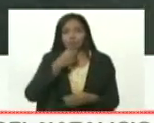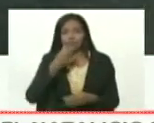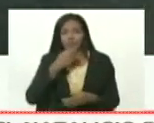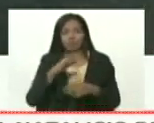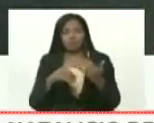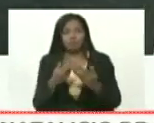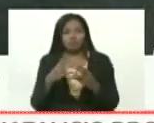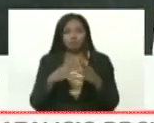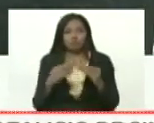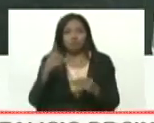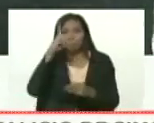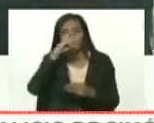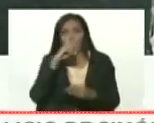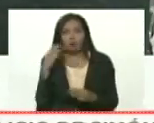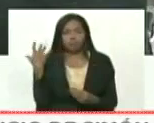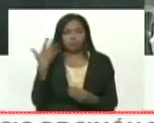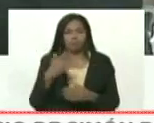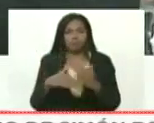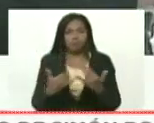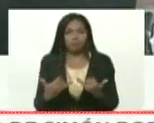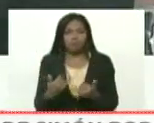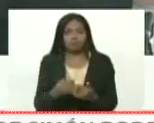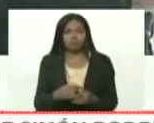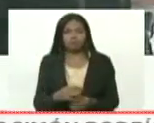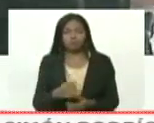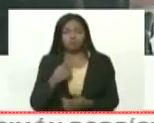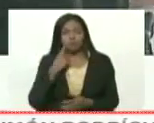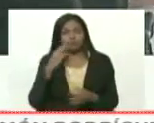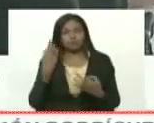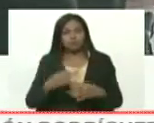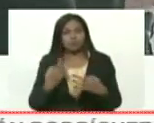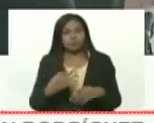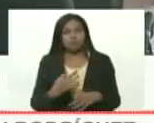todos los años que están por venir. Estoy seguro de eso.